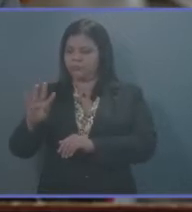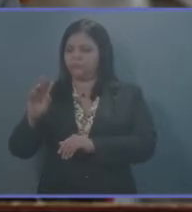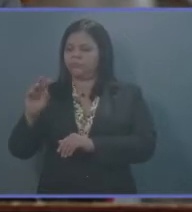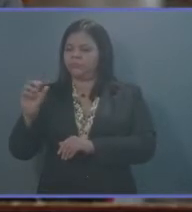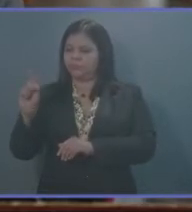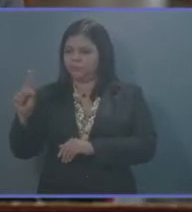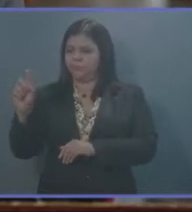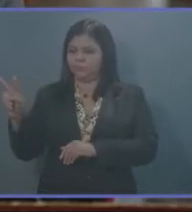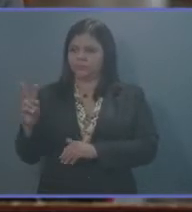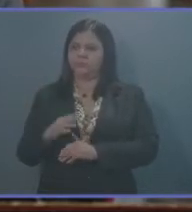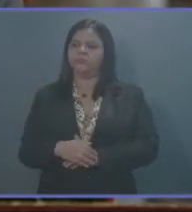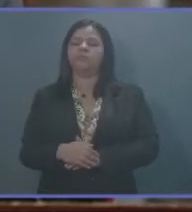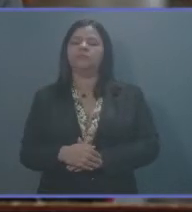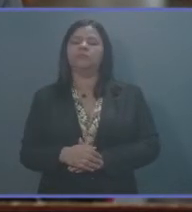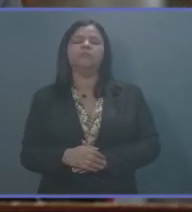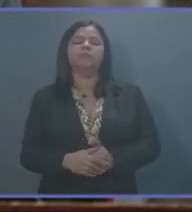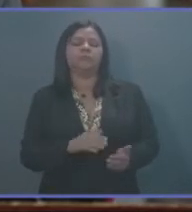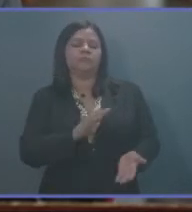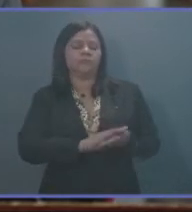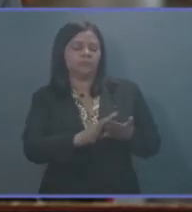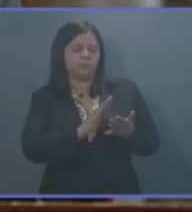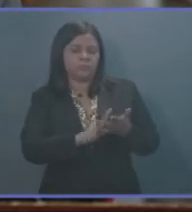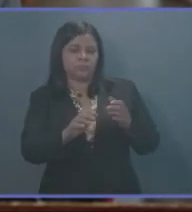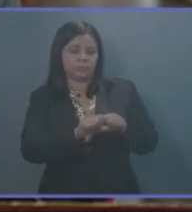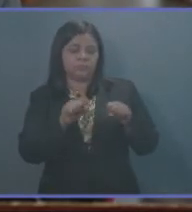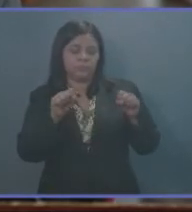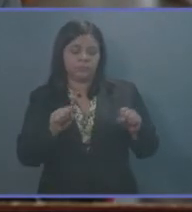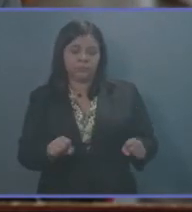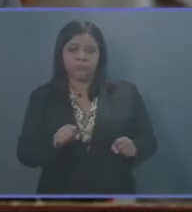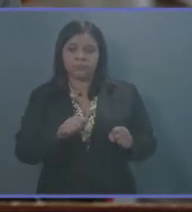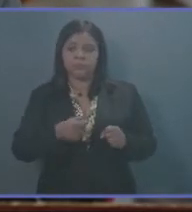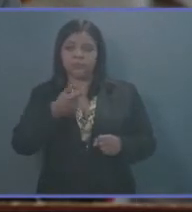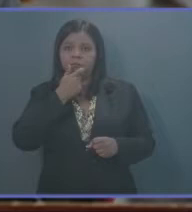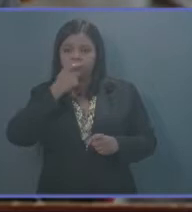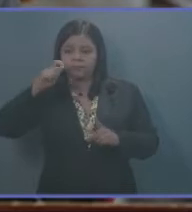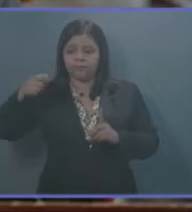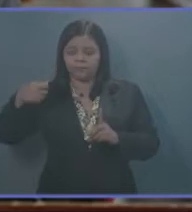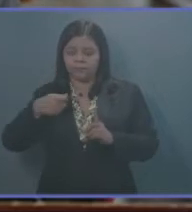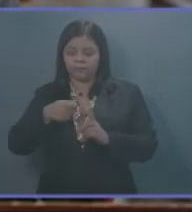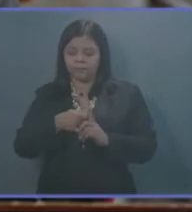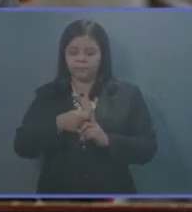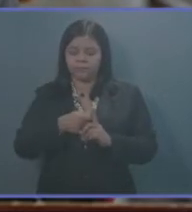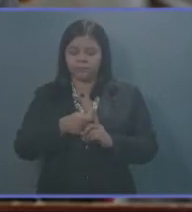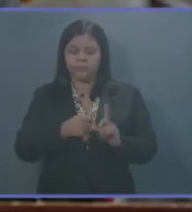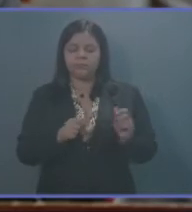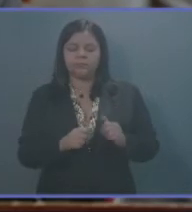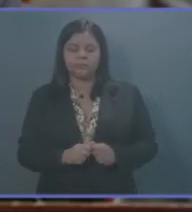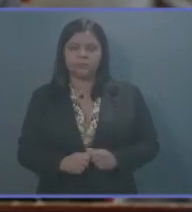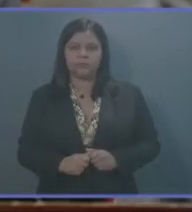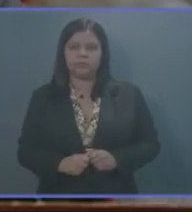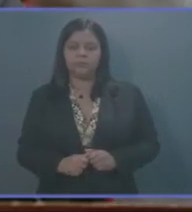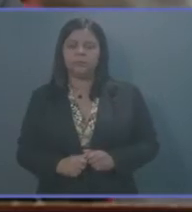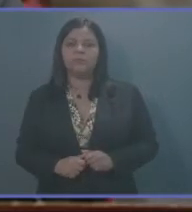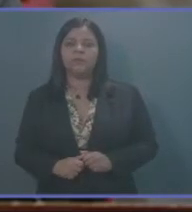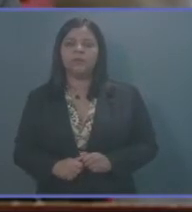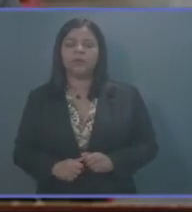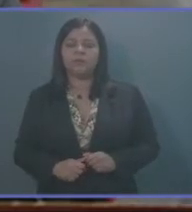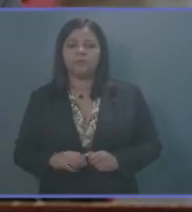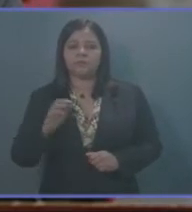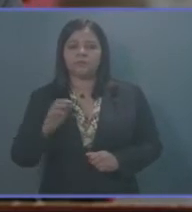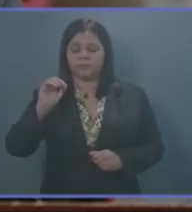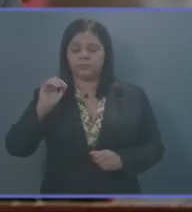131.862.412. Financiamiento al sistema de pensiones y fideicomiso de obligaciones